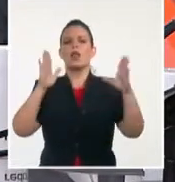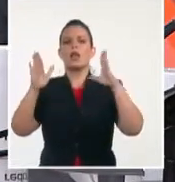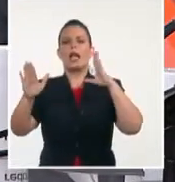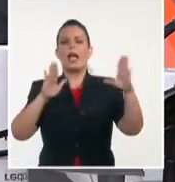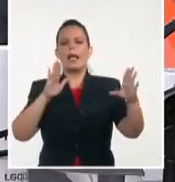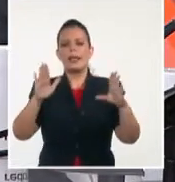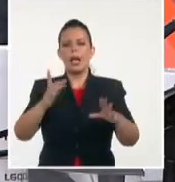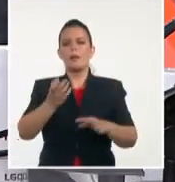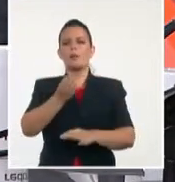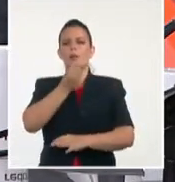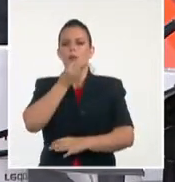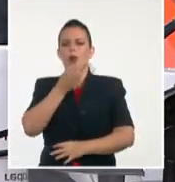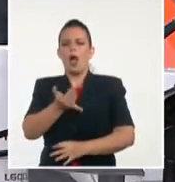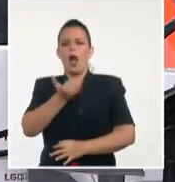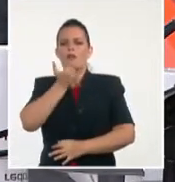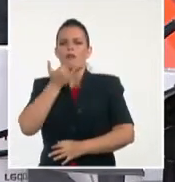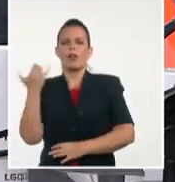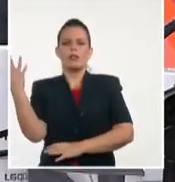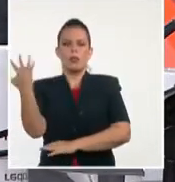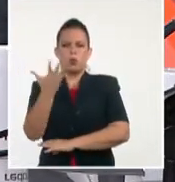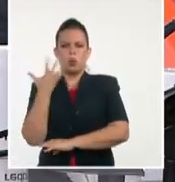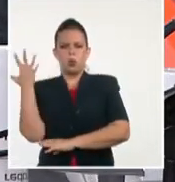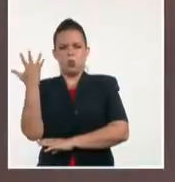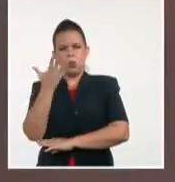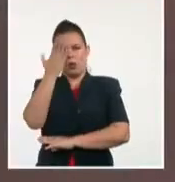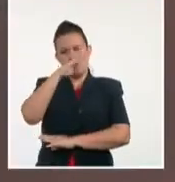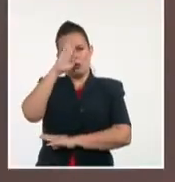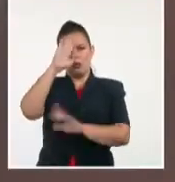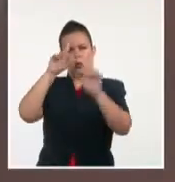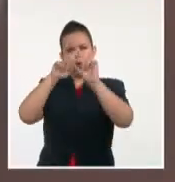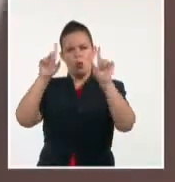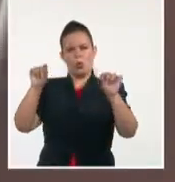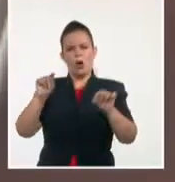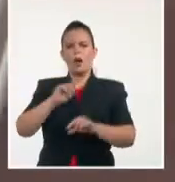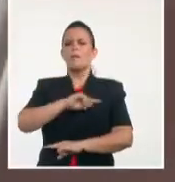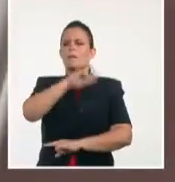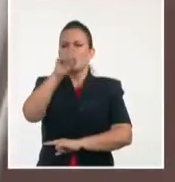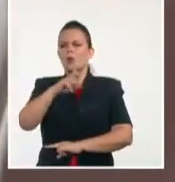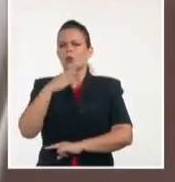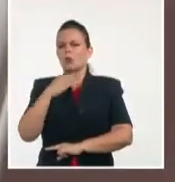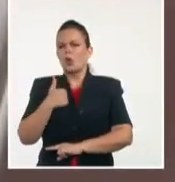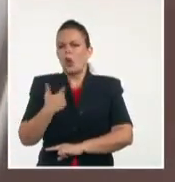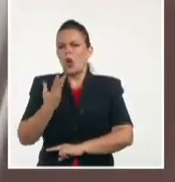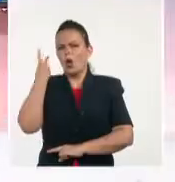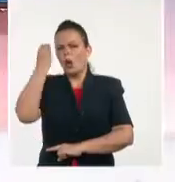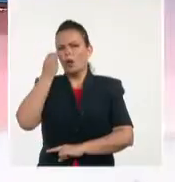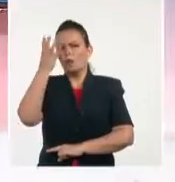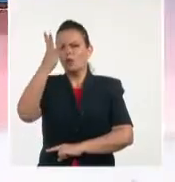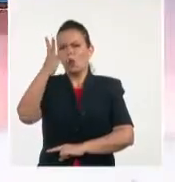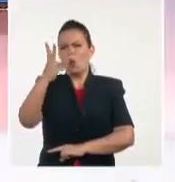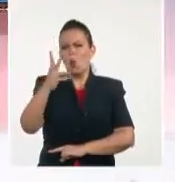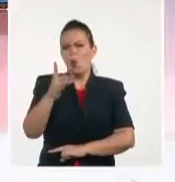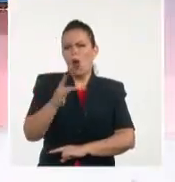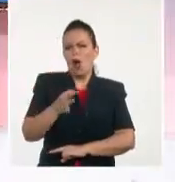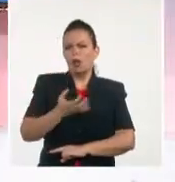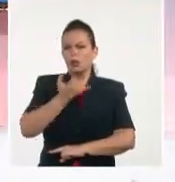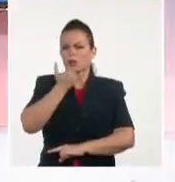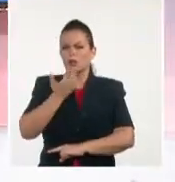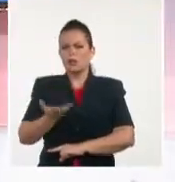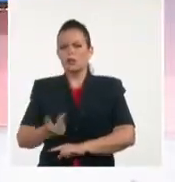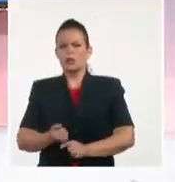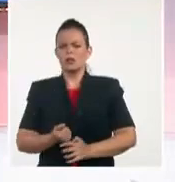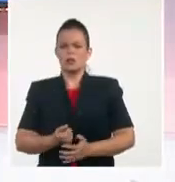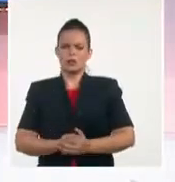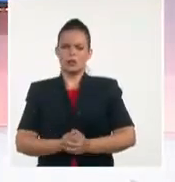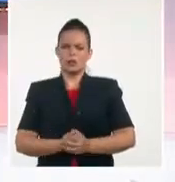recordar cómo se prevé que va a ser esta temporada ciclónica. Antes de eso, voy a recordar un